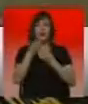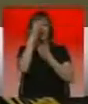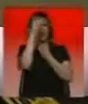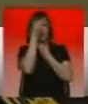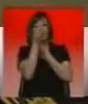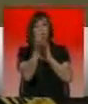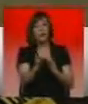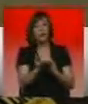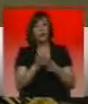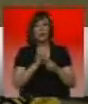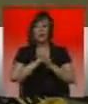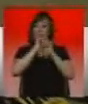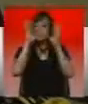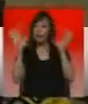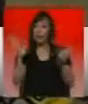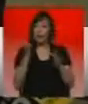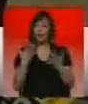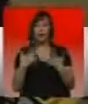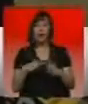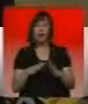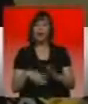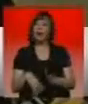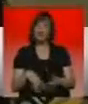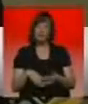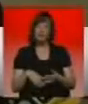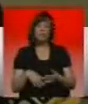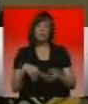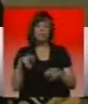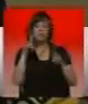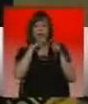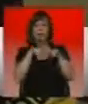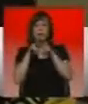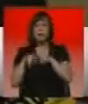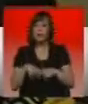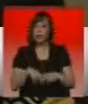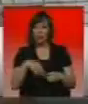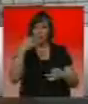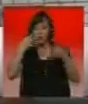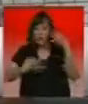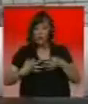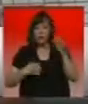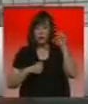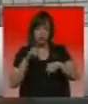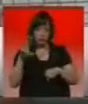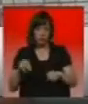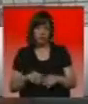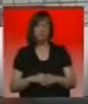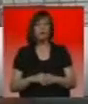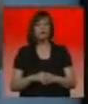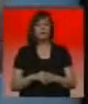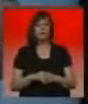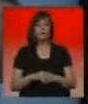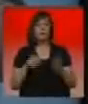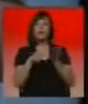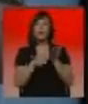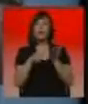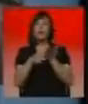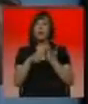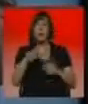que archiva el proceso, el petitorio, o lo lleva a juicio al ministro de Educación. El ministro de Educación, Augusto Espinosa,